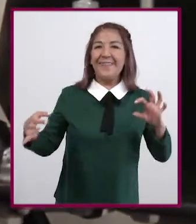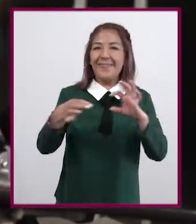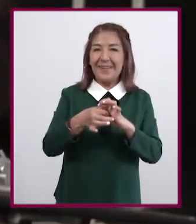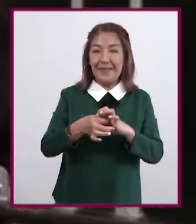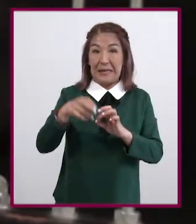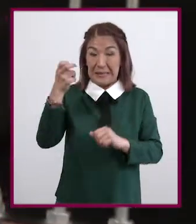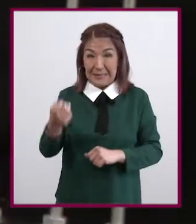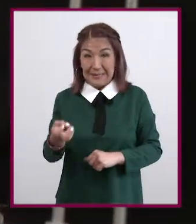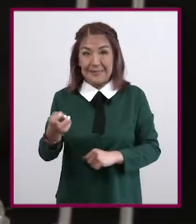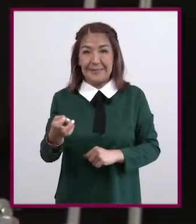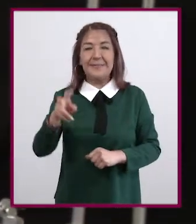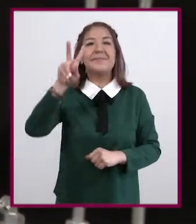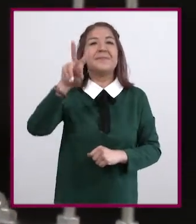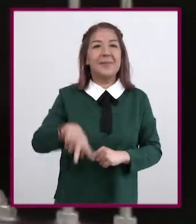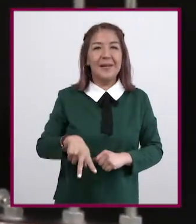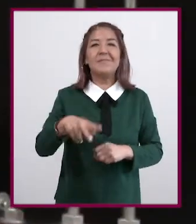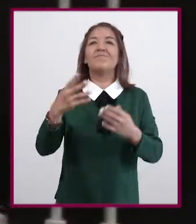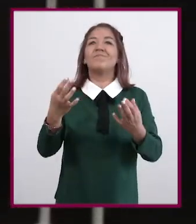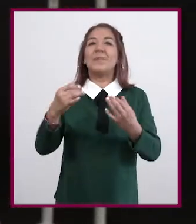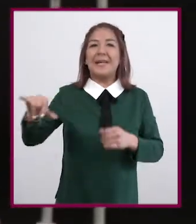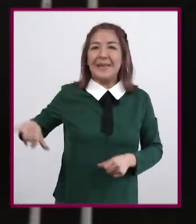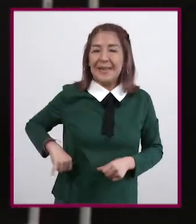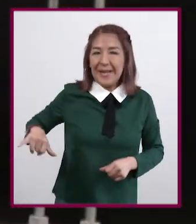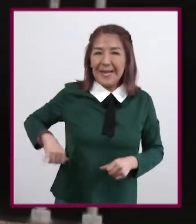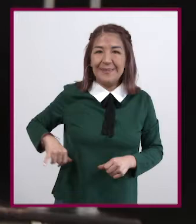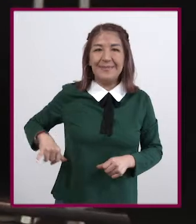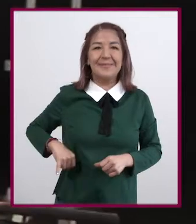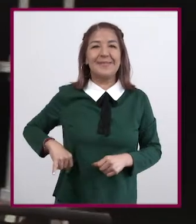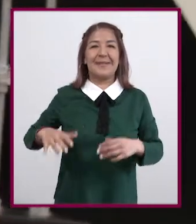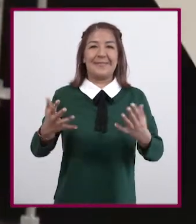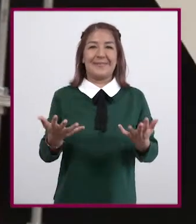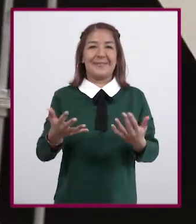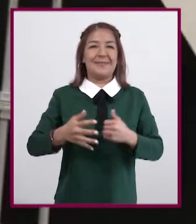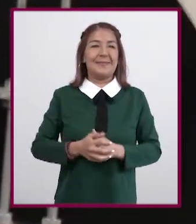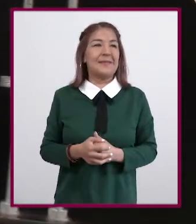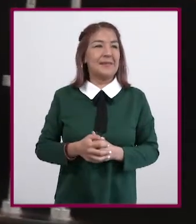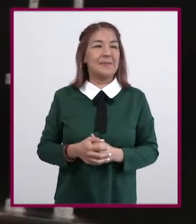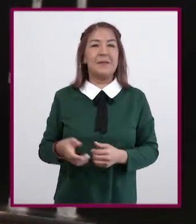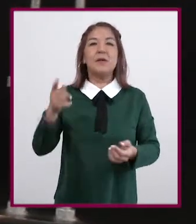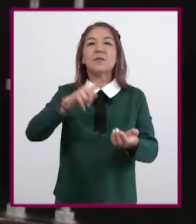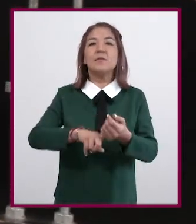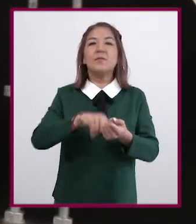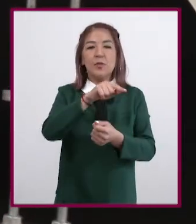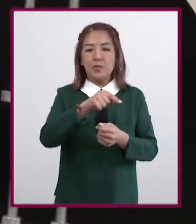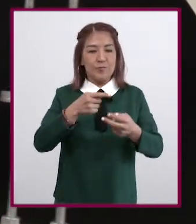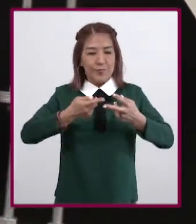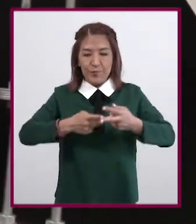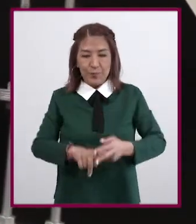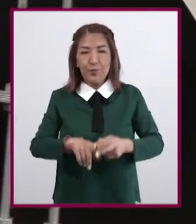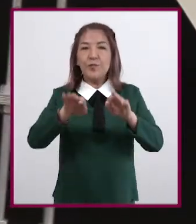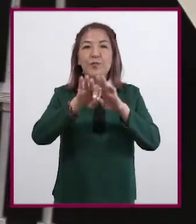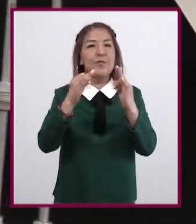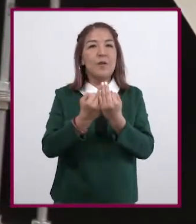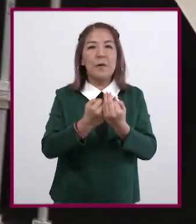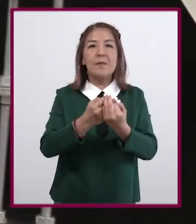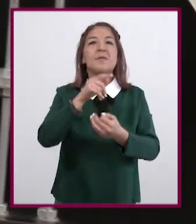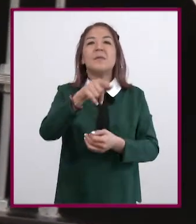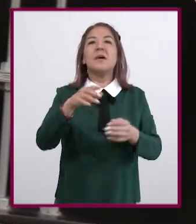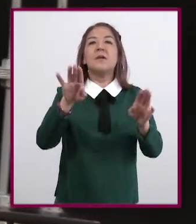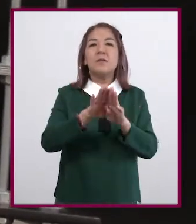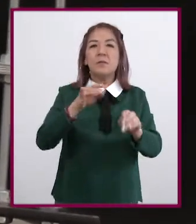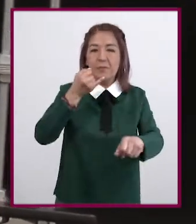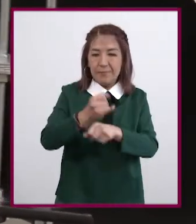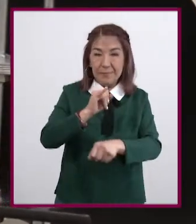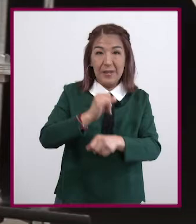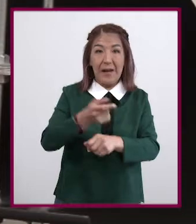está realmente el chiste y digamos, el núcleo duro de la cuestión, que no es que sea escultura